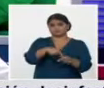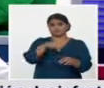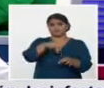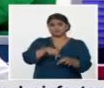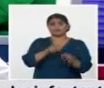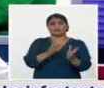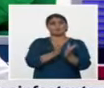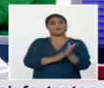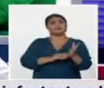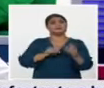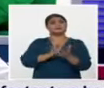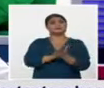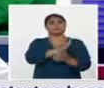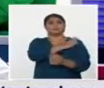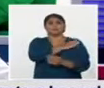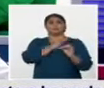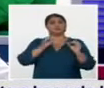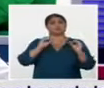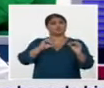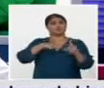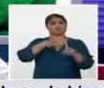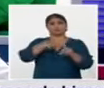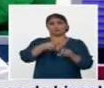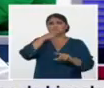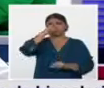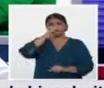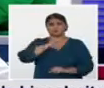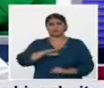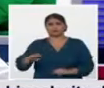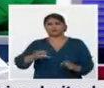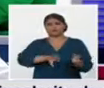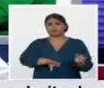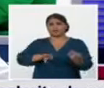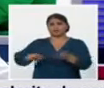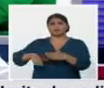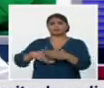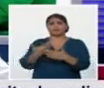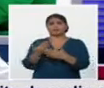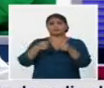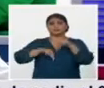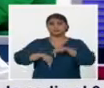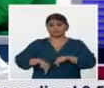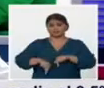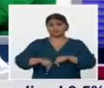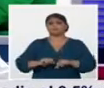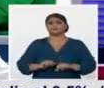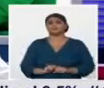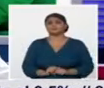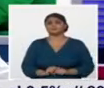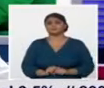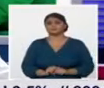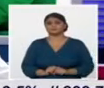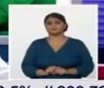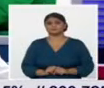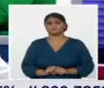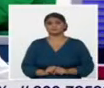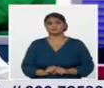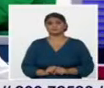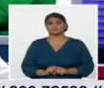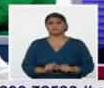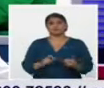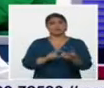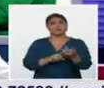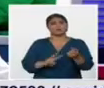día, 9 menores de un año, se acumulan 821, los 9, 3 de la provincia de La Habana, 2